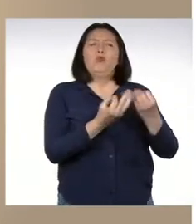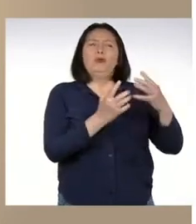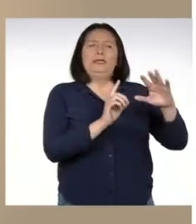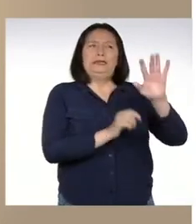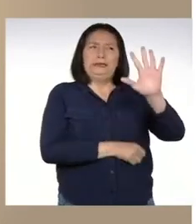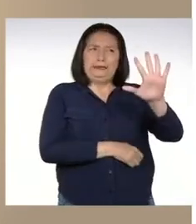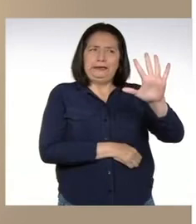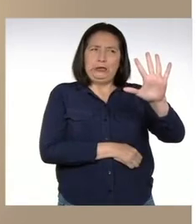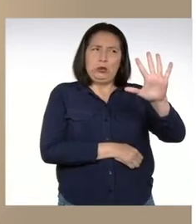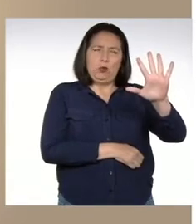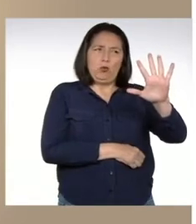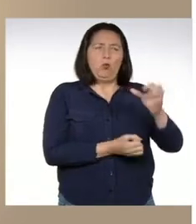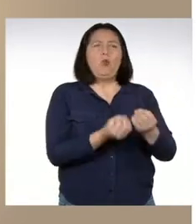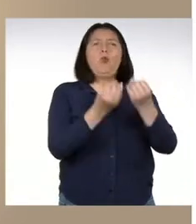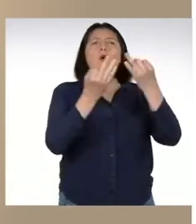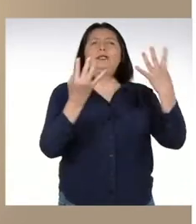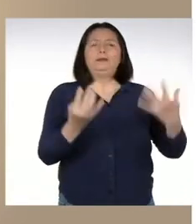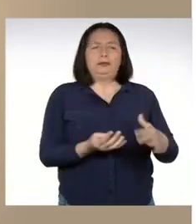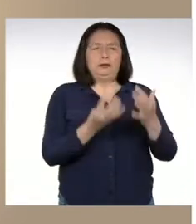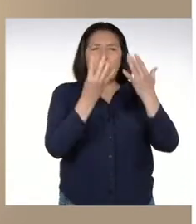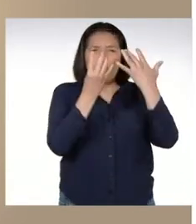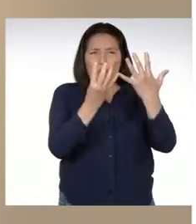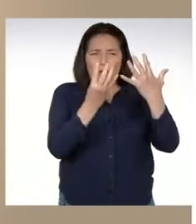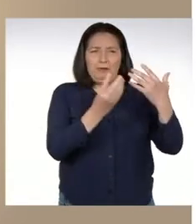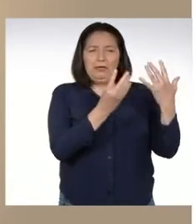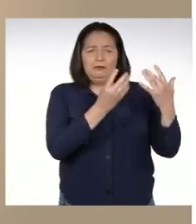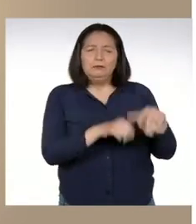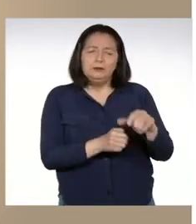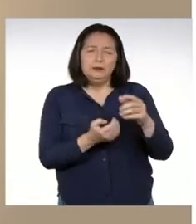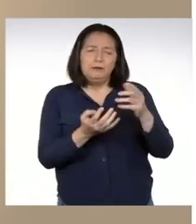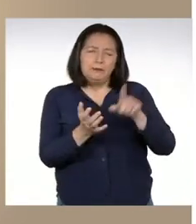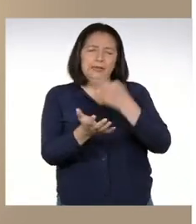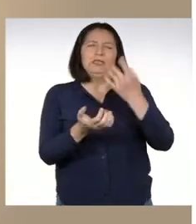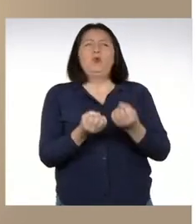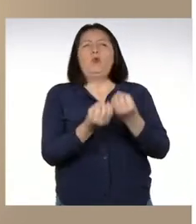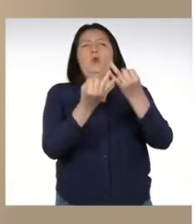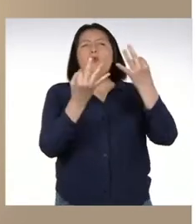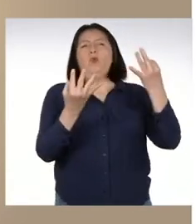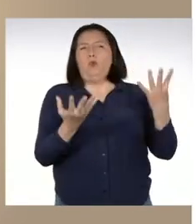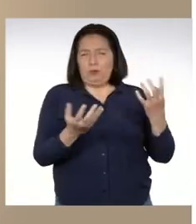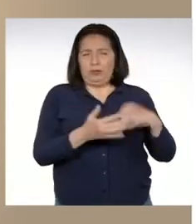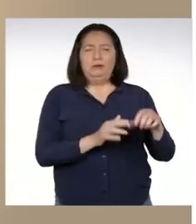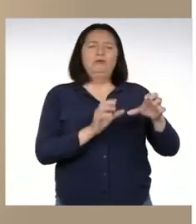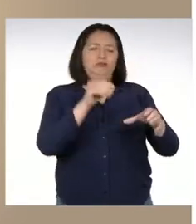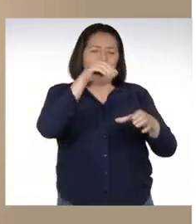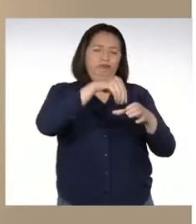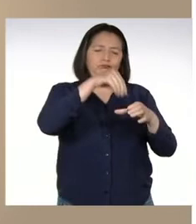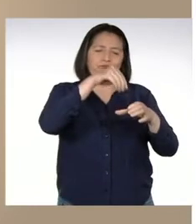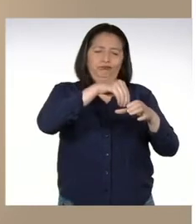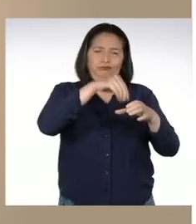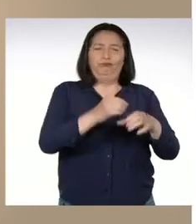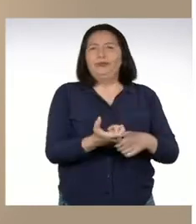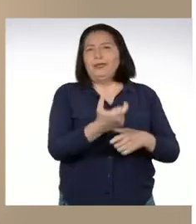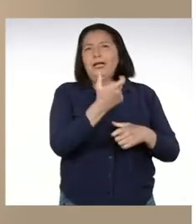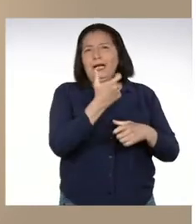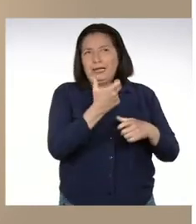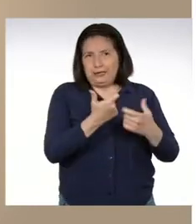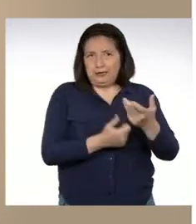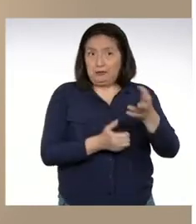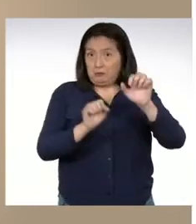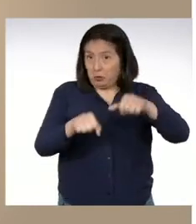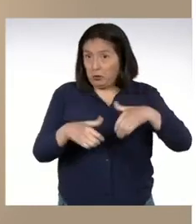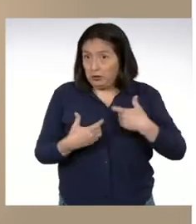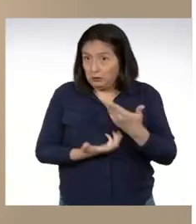5 9 veces. De esta manera, sabremos cuántas galletas ha empaquetado Juliana. ¿Podemos